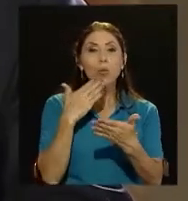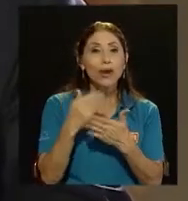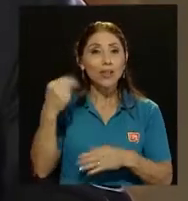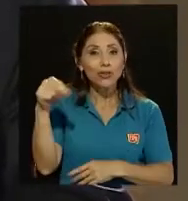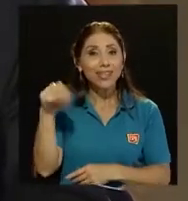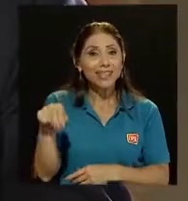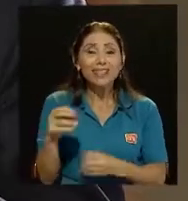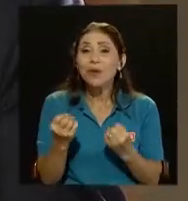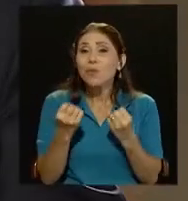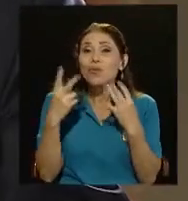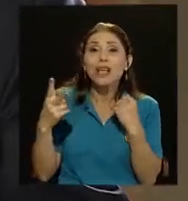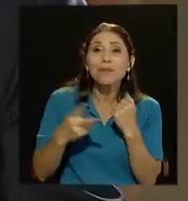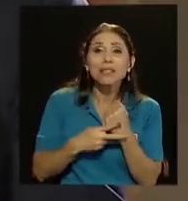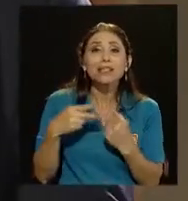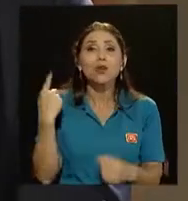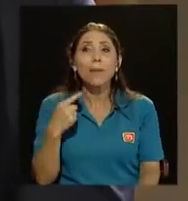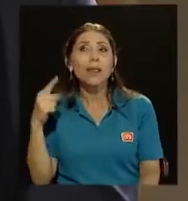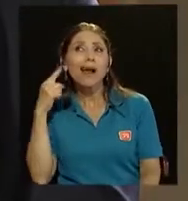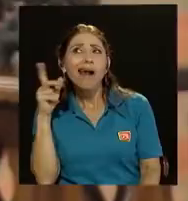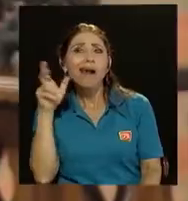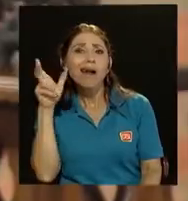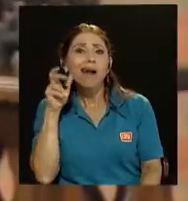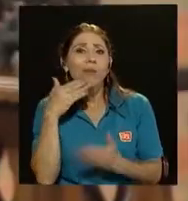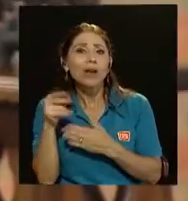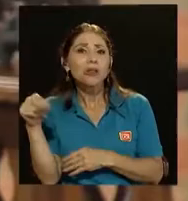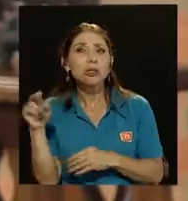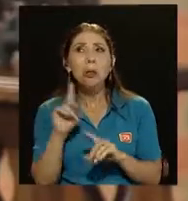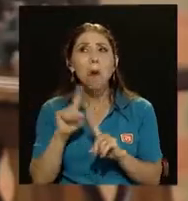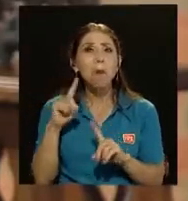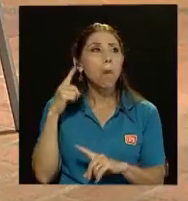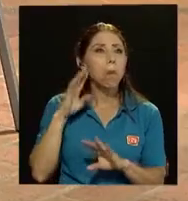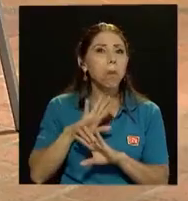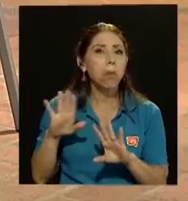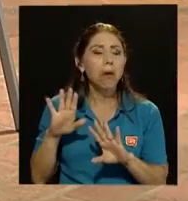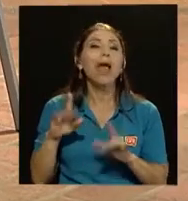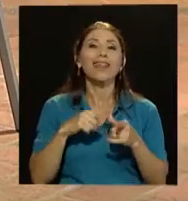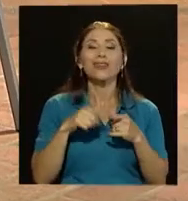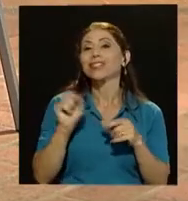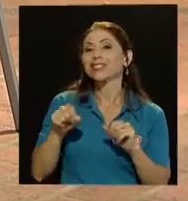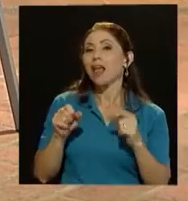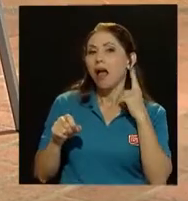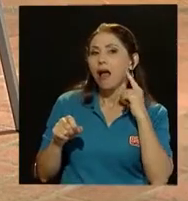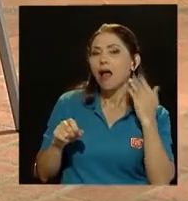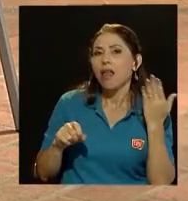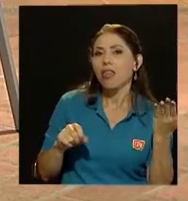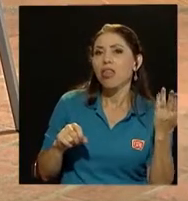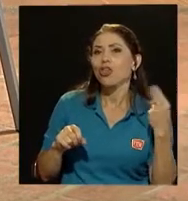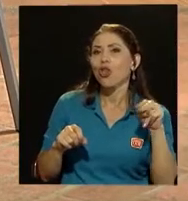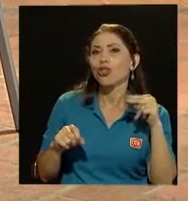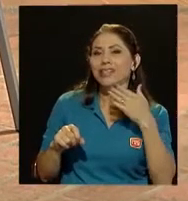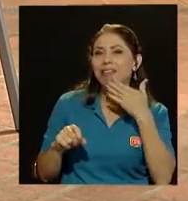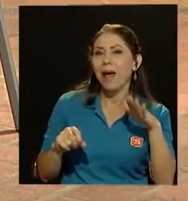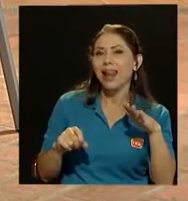escuchan las buenas, sino más bien las malas noticias. La buena noticia, por ejemplo, es que parece